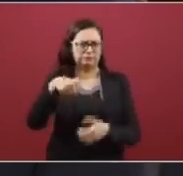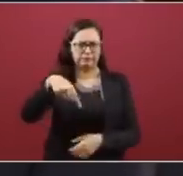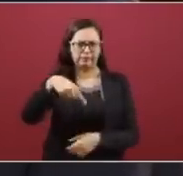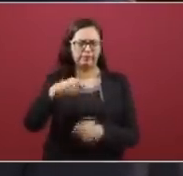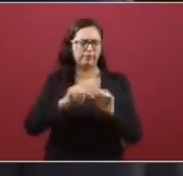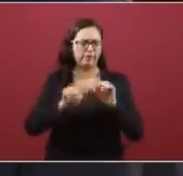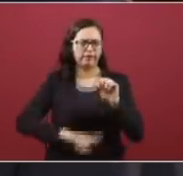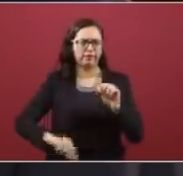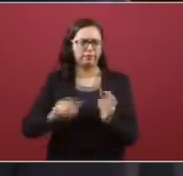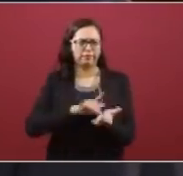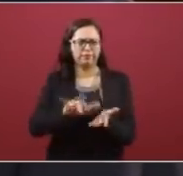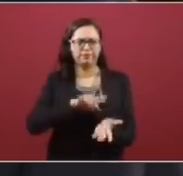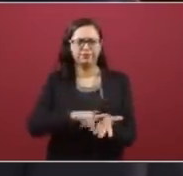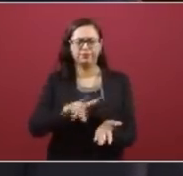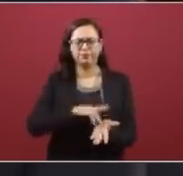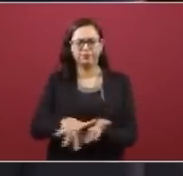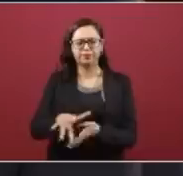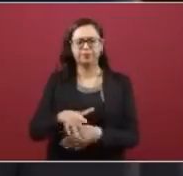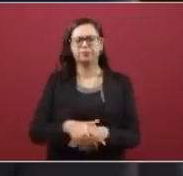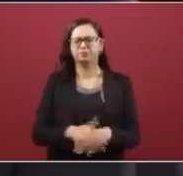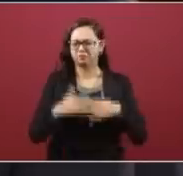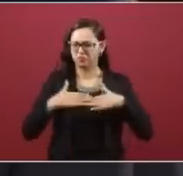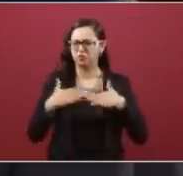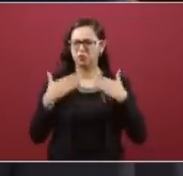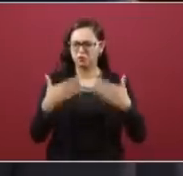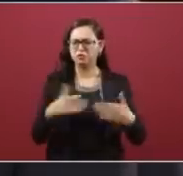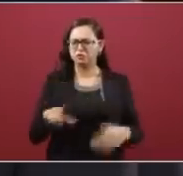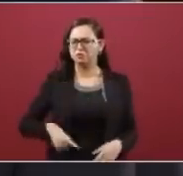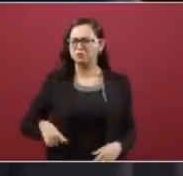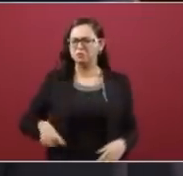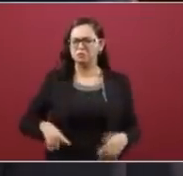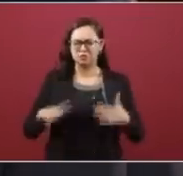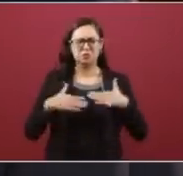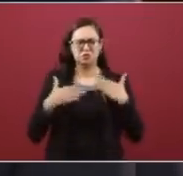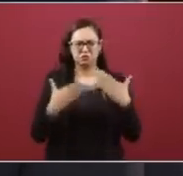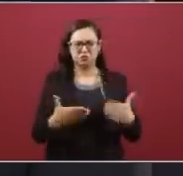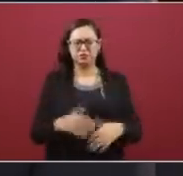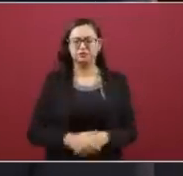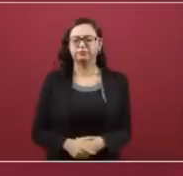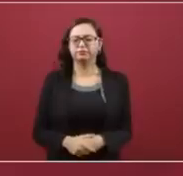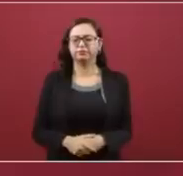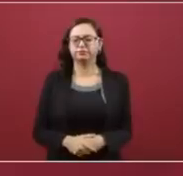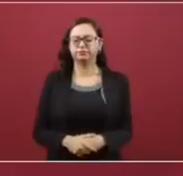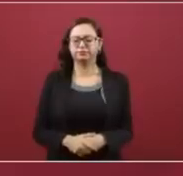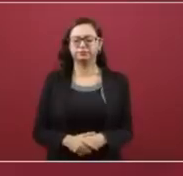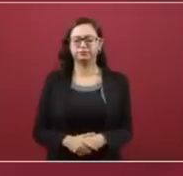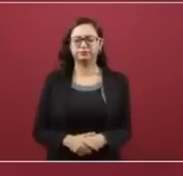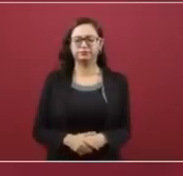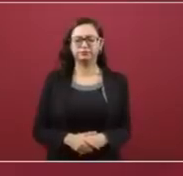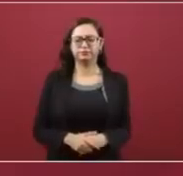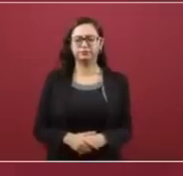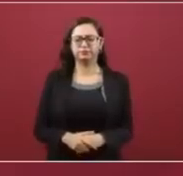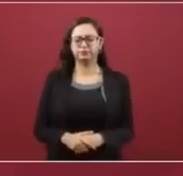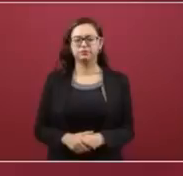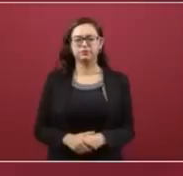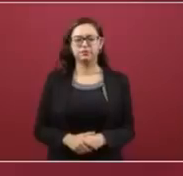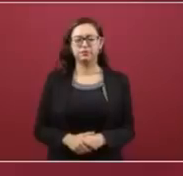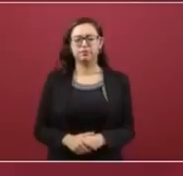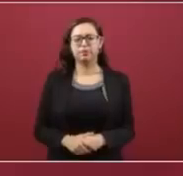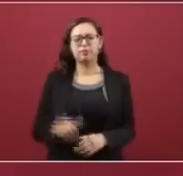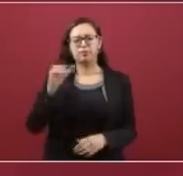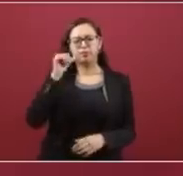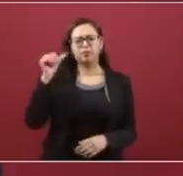eh y tienen confianza en el gobierno. Y ayer eh por la tarde